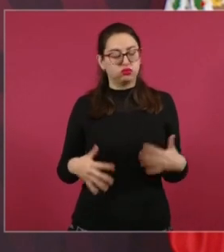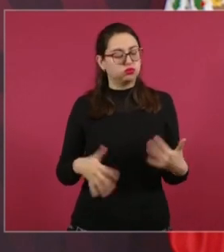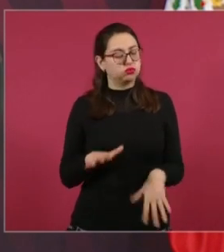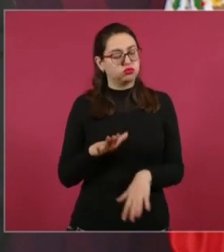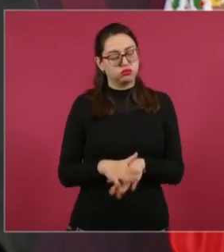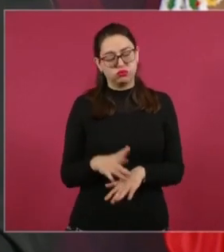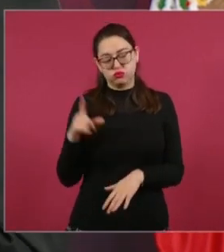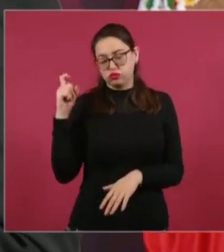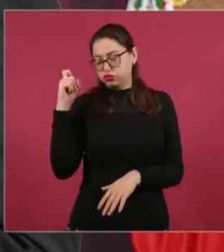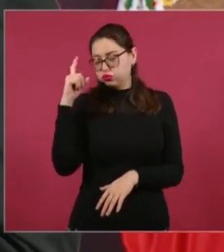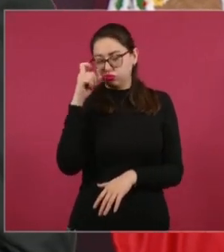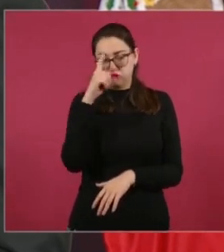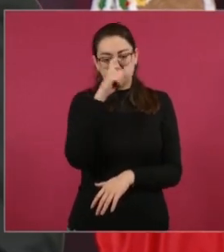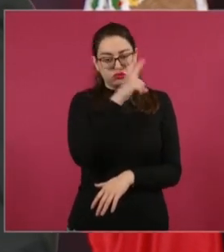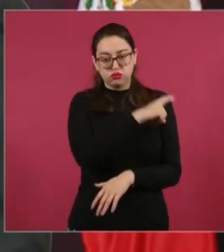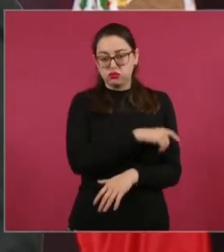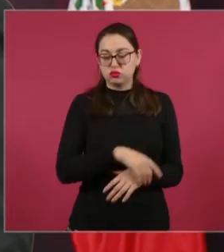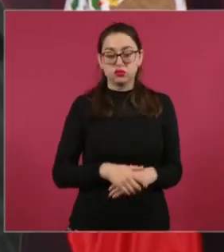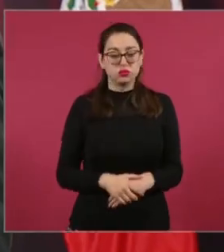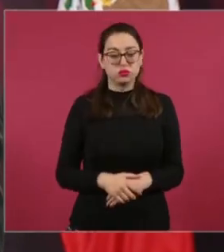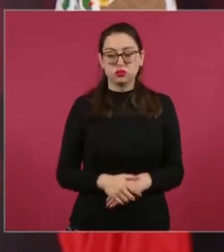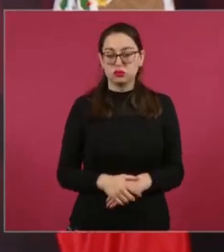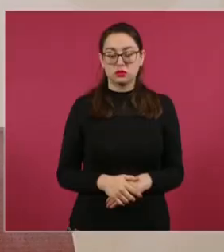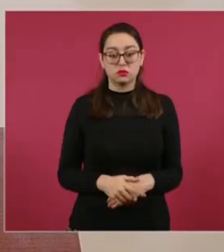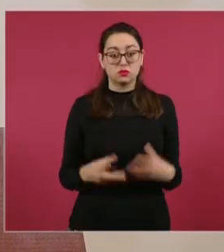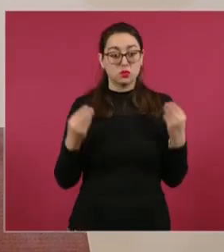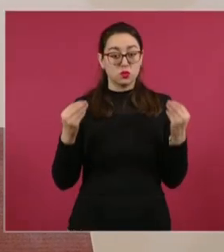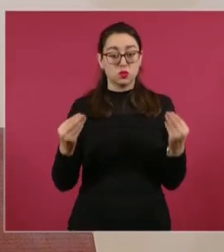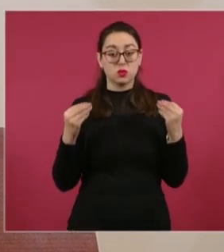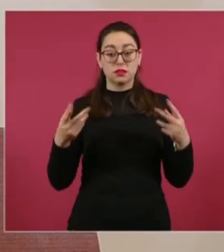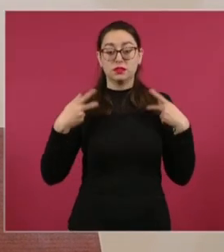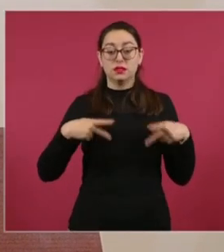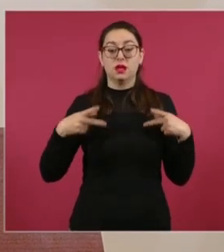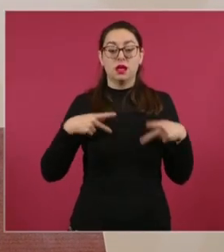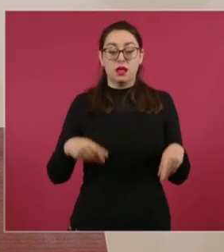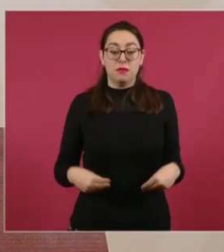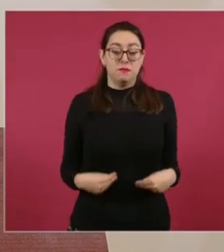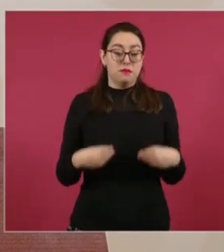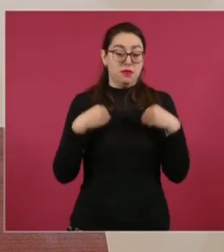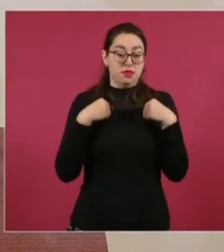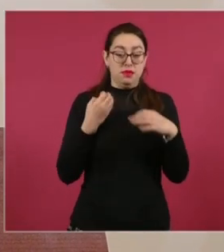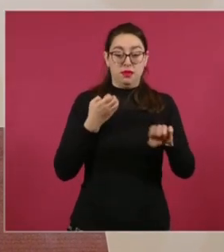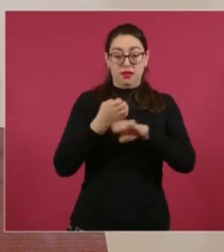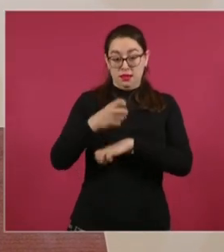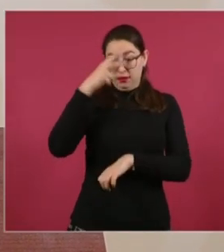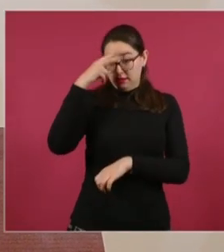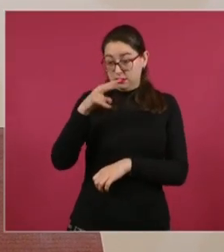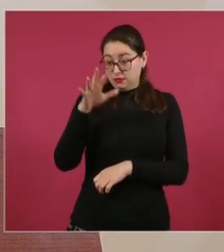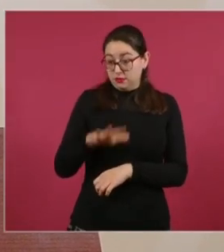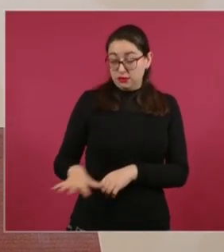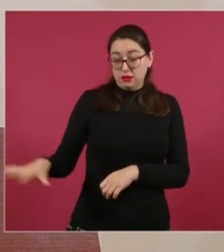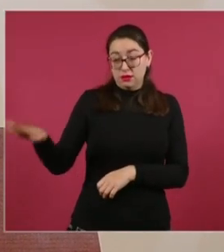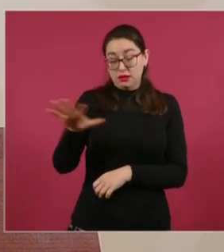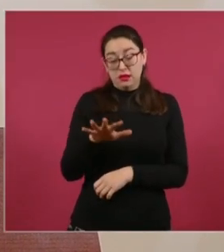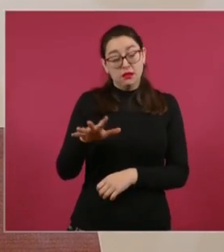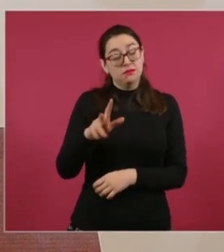el Estado más poblado y también con más pobreza.